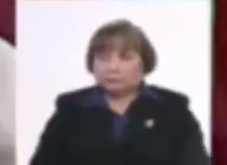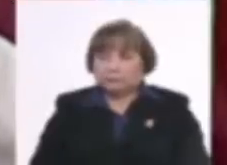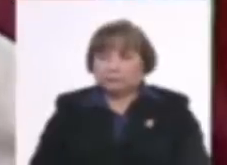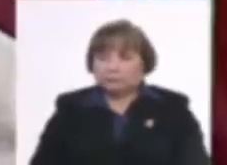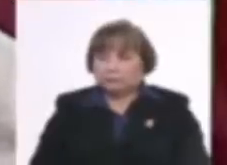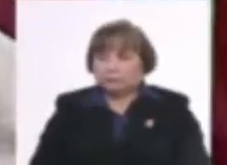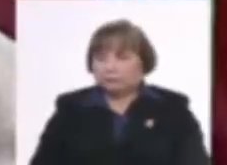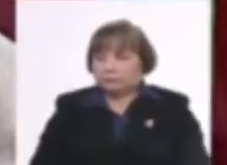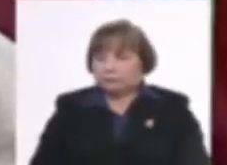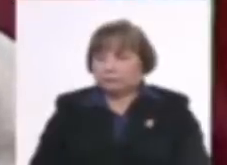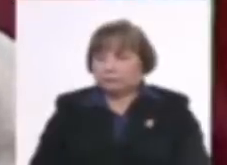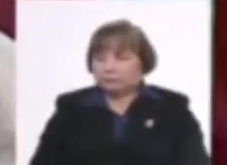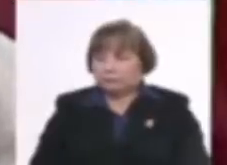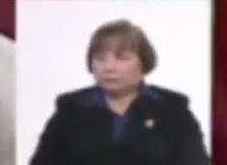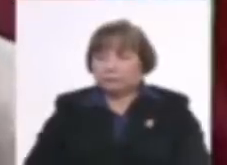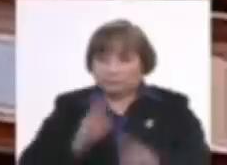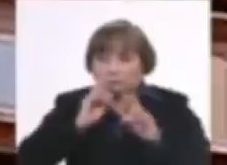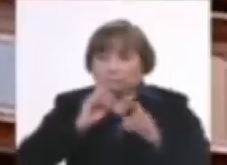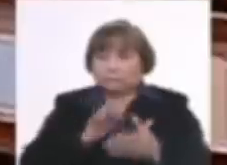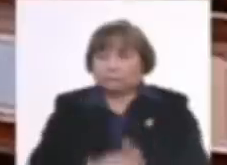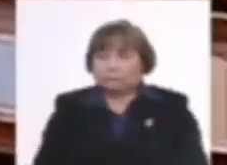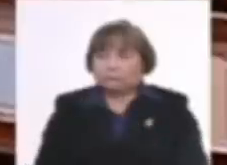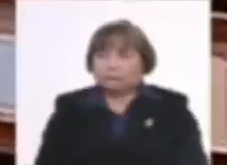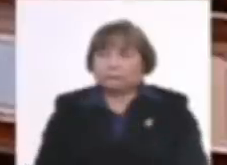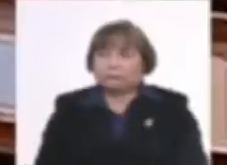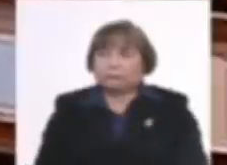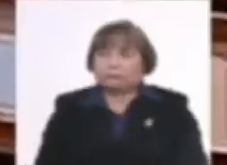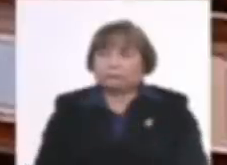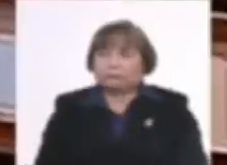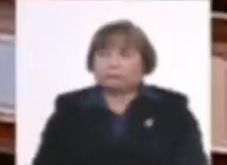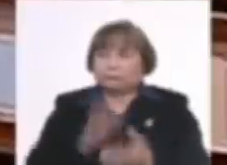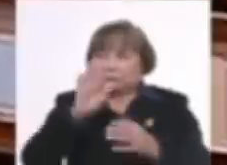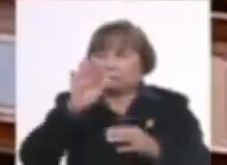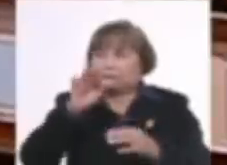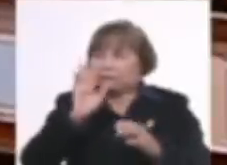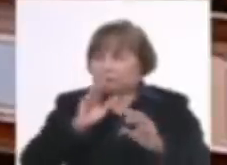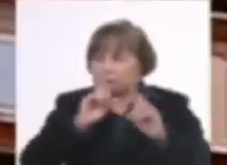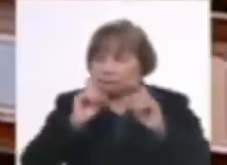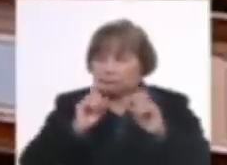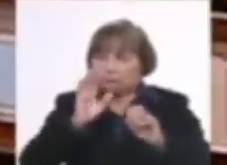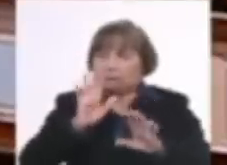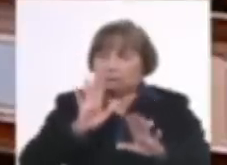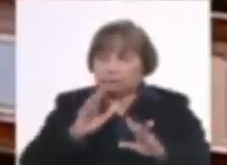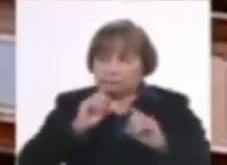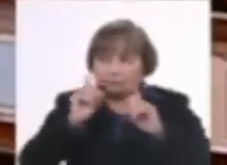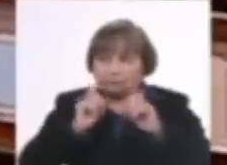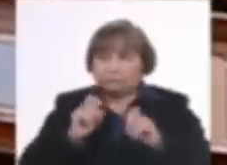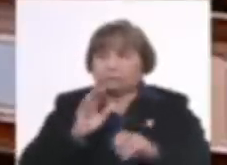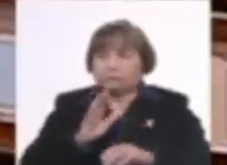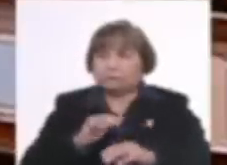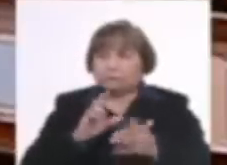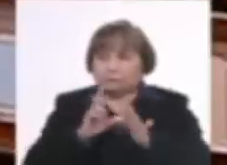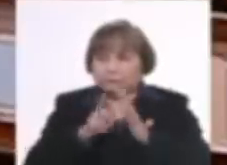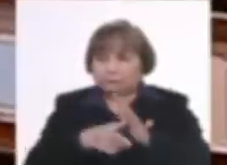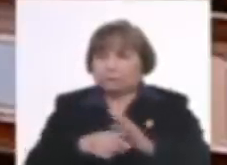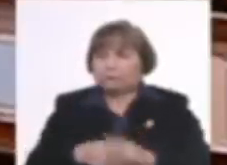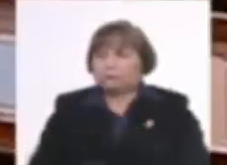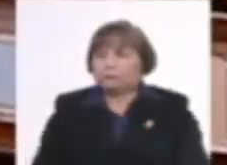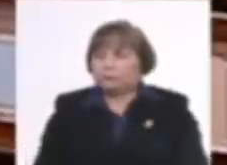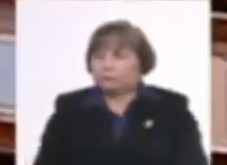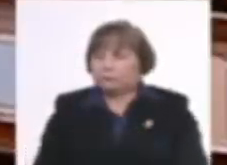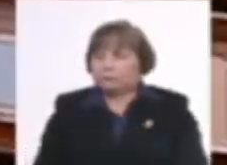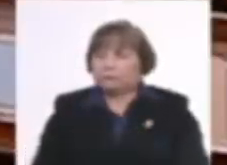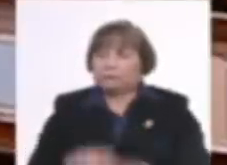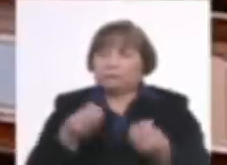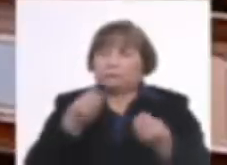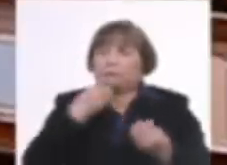¿Por qué tendría que decirlo? Para contestarle esto. Señorita Jennifer, que termine la congresista Moyano a hacer sus preguntas y usted responde luego, por favor. ¿Por